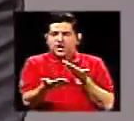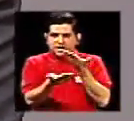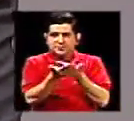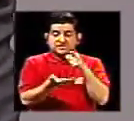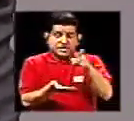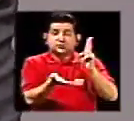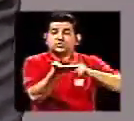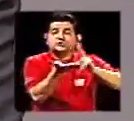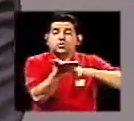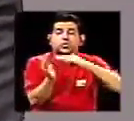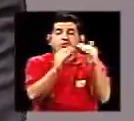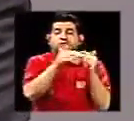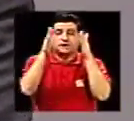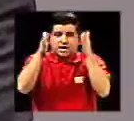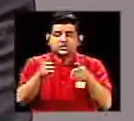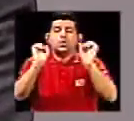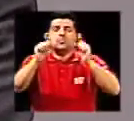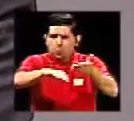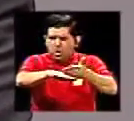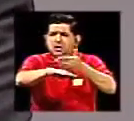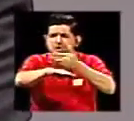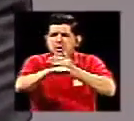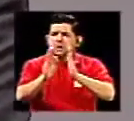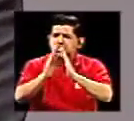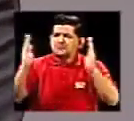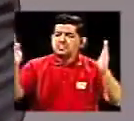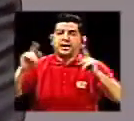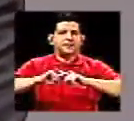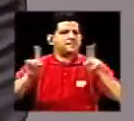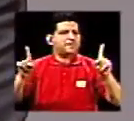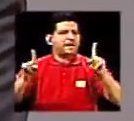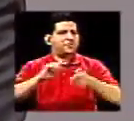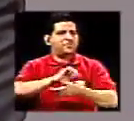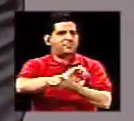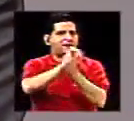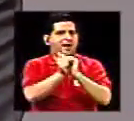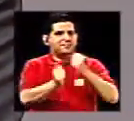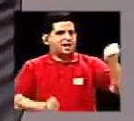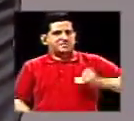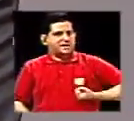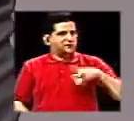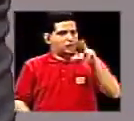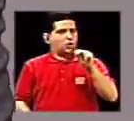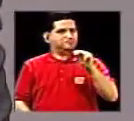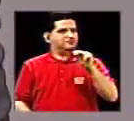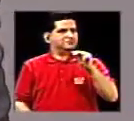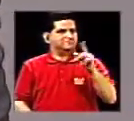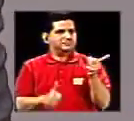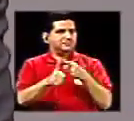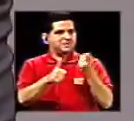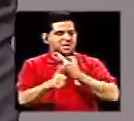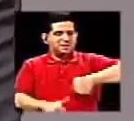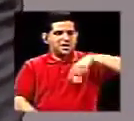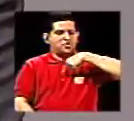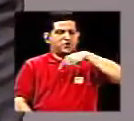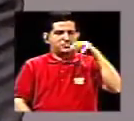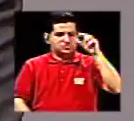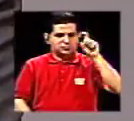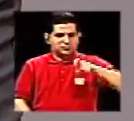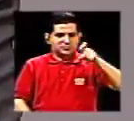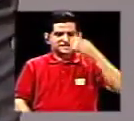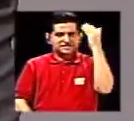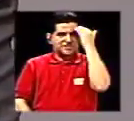contrato, digamos, con la ciudadanía que puede mejorarse y puede ampliarse, pero no puede traicionarse. Eso me parece que es la primera cosa que nosotros estamos claros